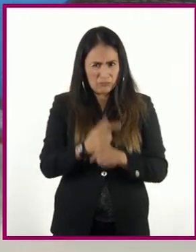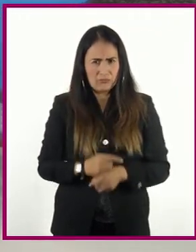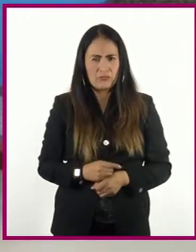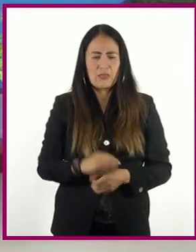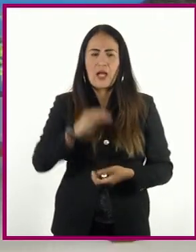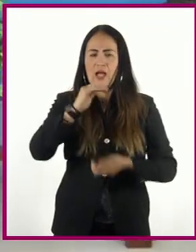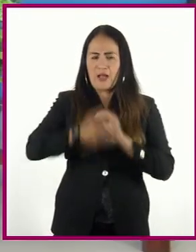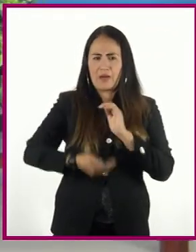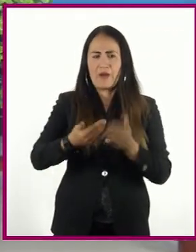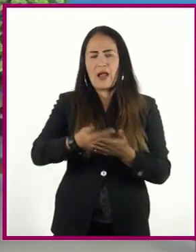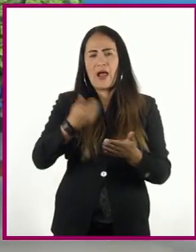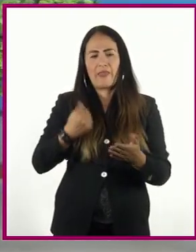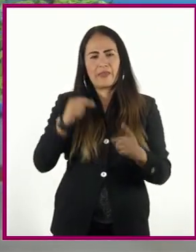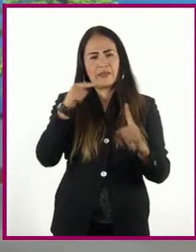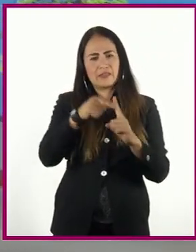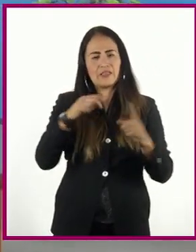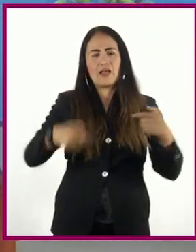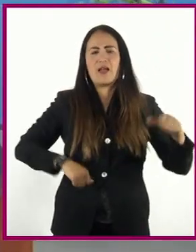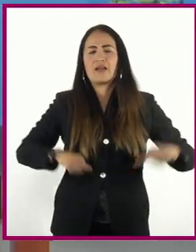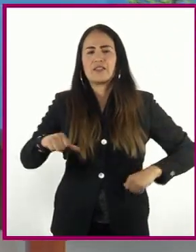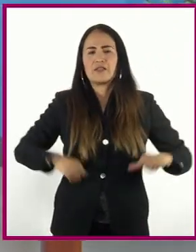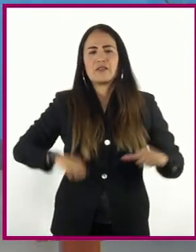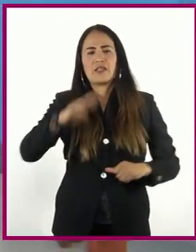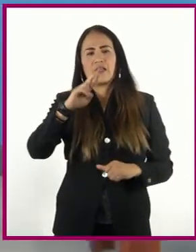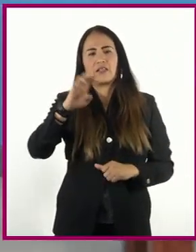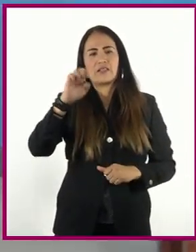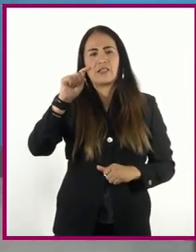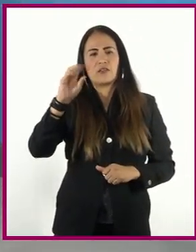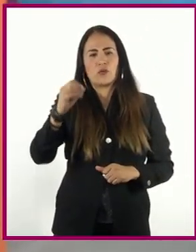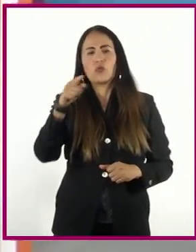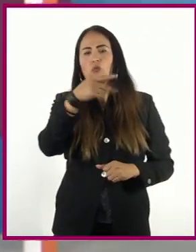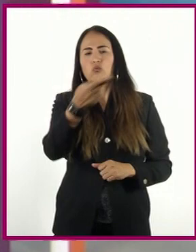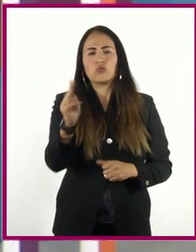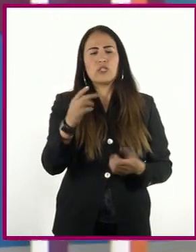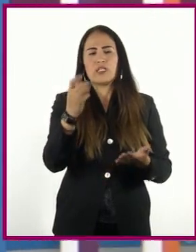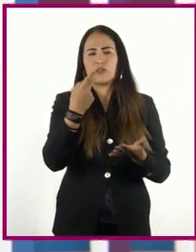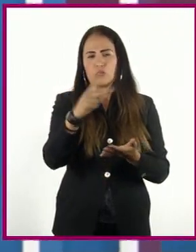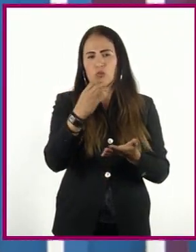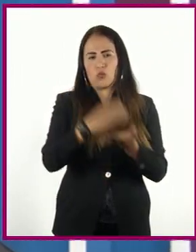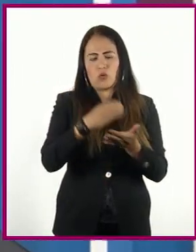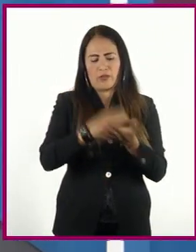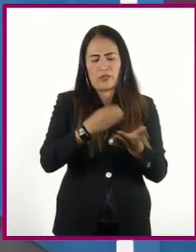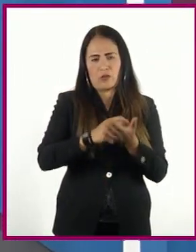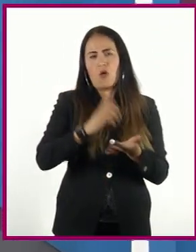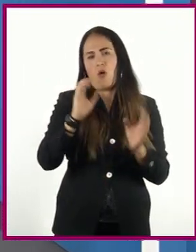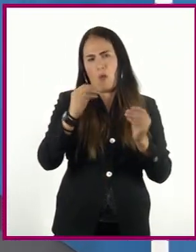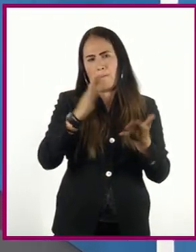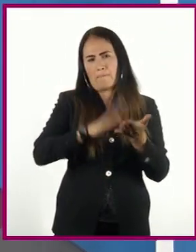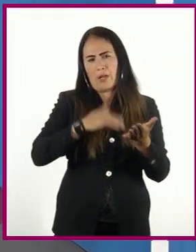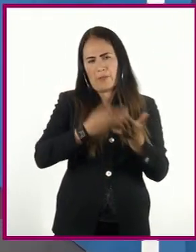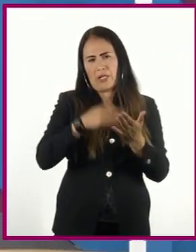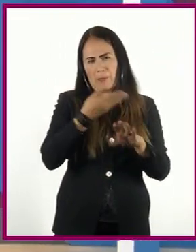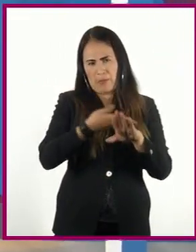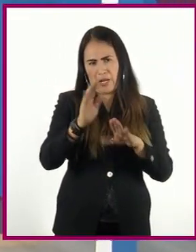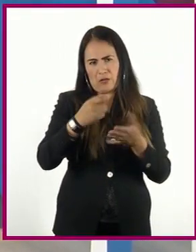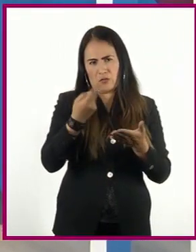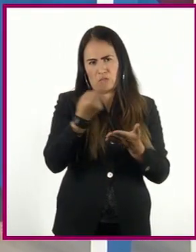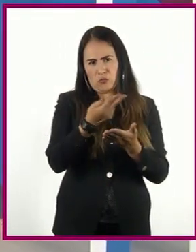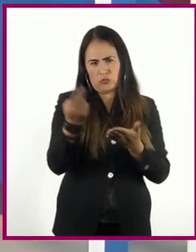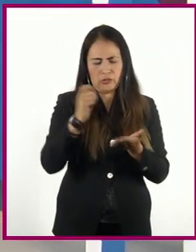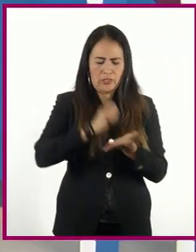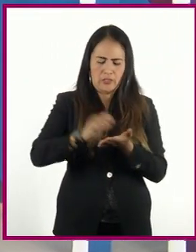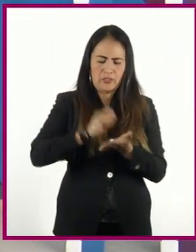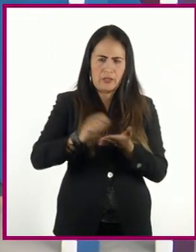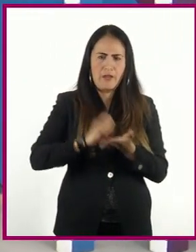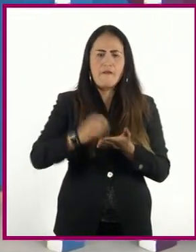proponerles un reto. Realicen una narración en su libreta u hojas blancas en la que describan cómo